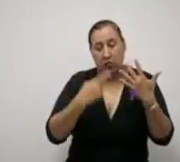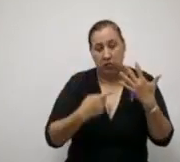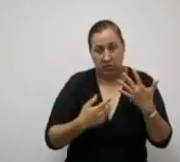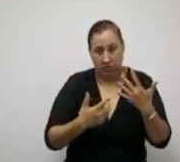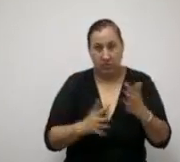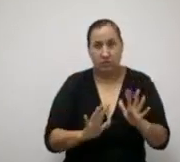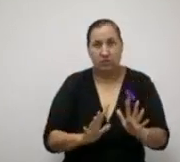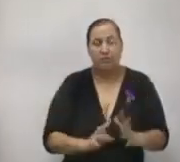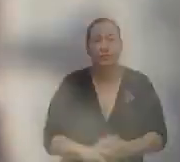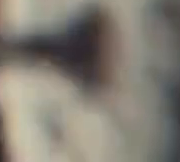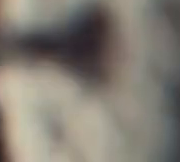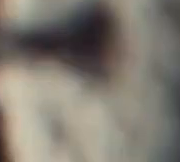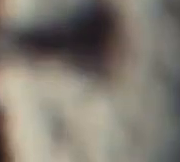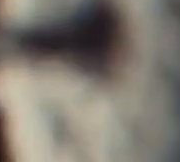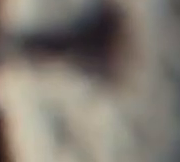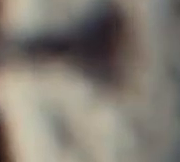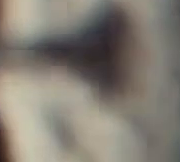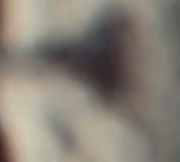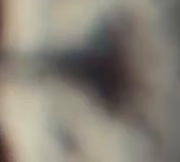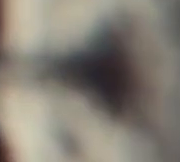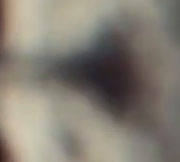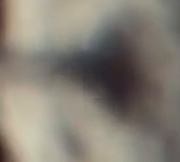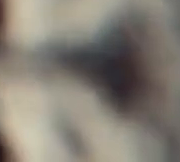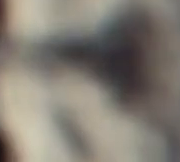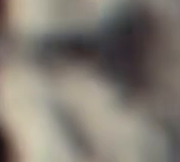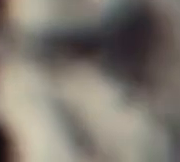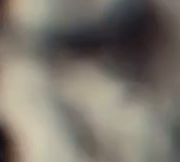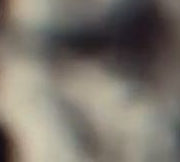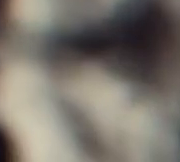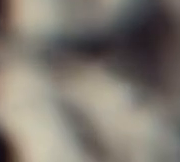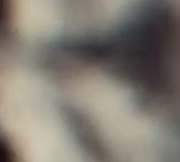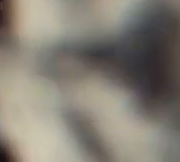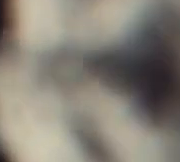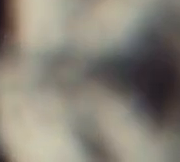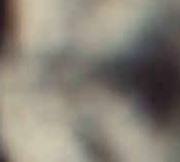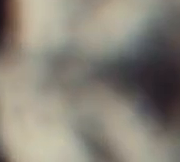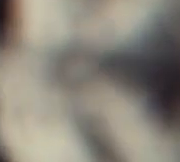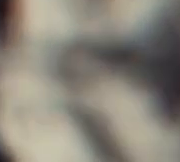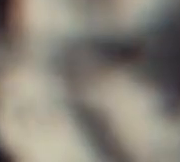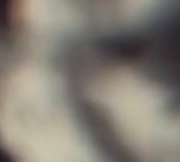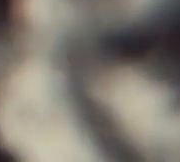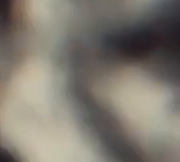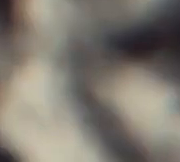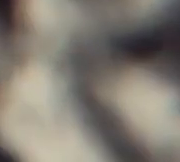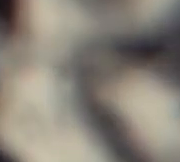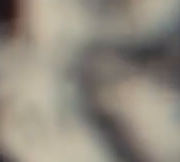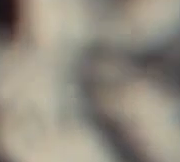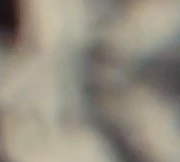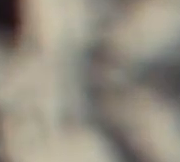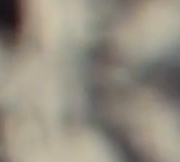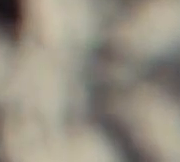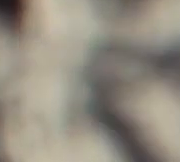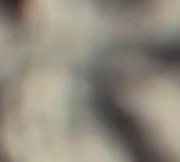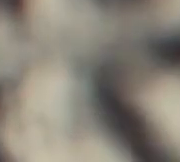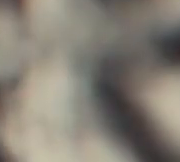Y finalmente la pregunta número 5 nos habla sobre si la vacuna de la influenza puede provocar la enfermedad.